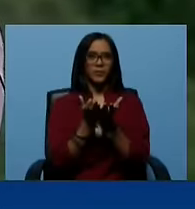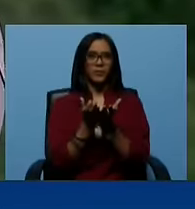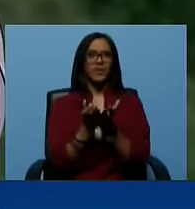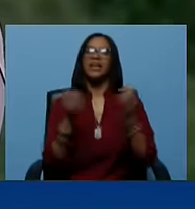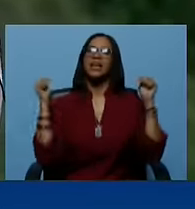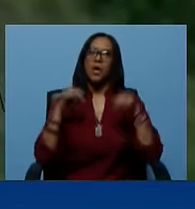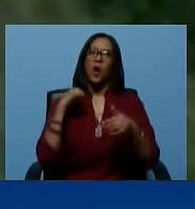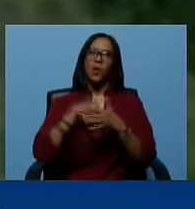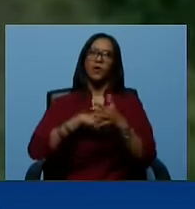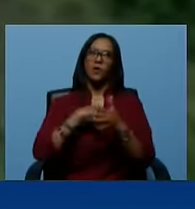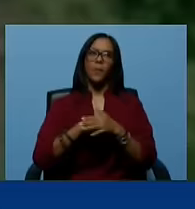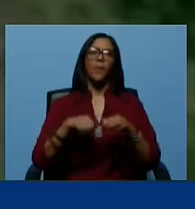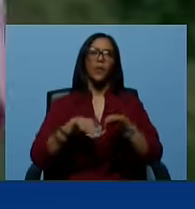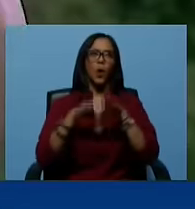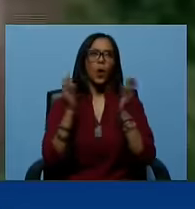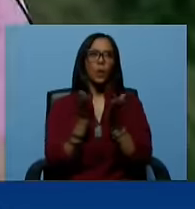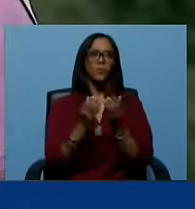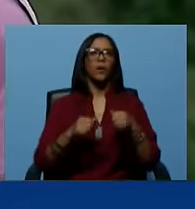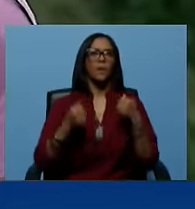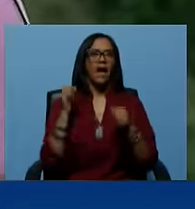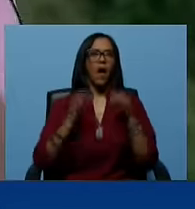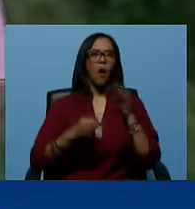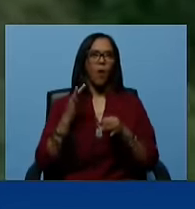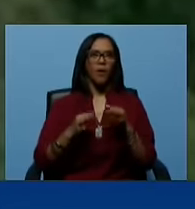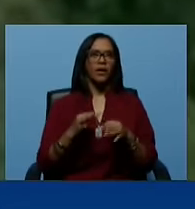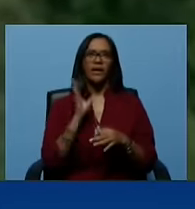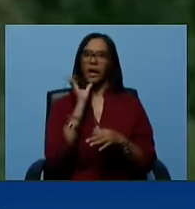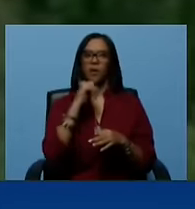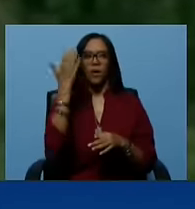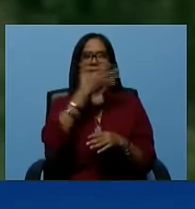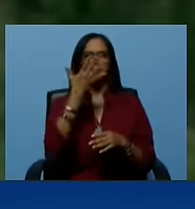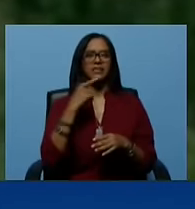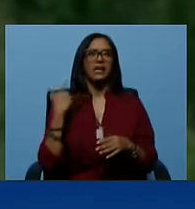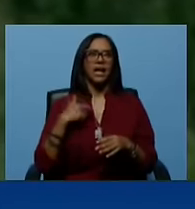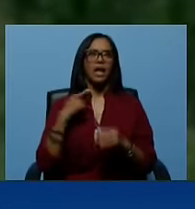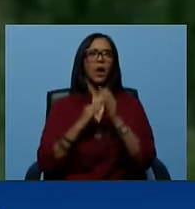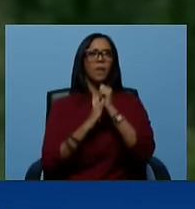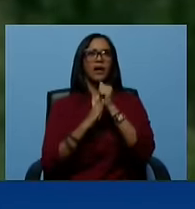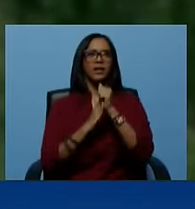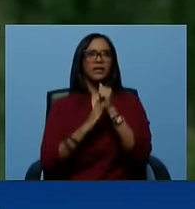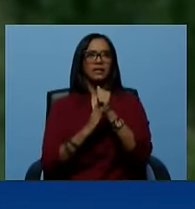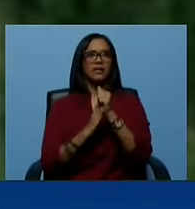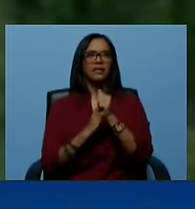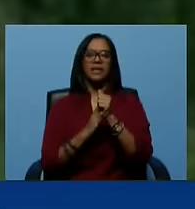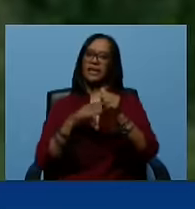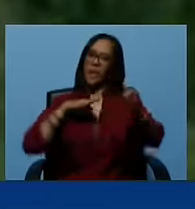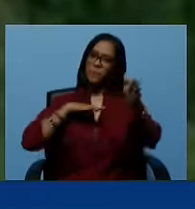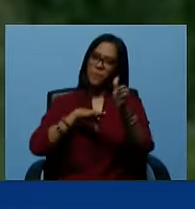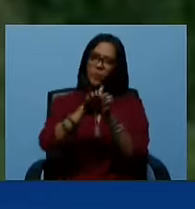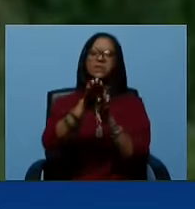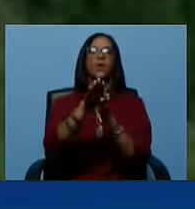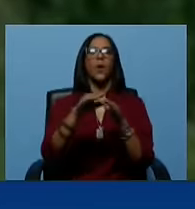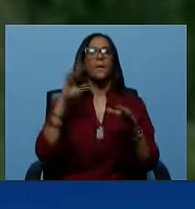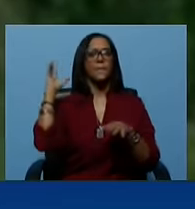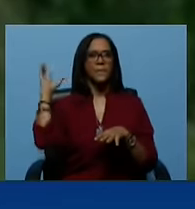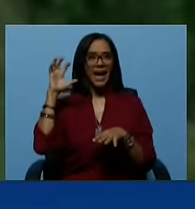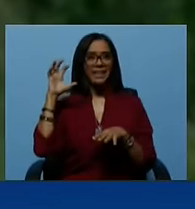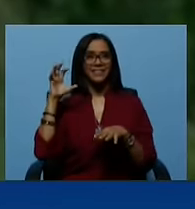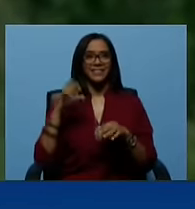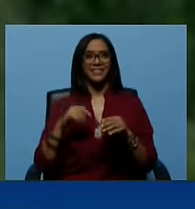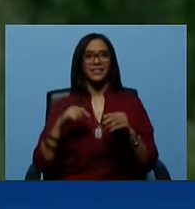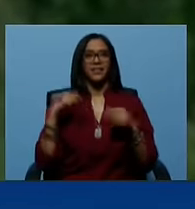hoy luchamos por un mundo más justo y que sin duda tenemos un líder que apunta en alto un país lleno